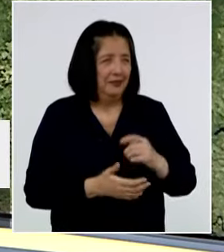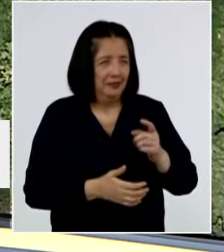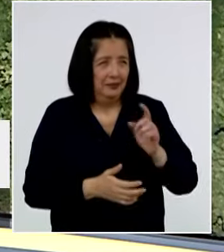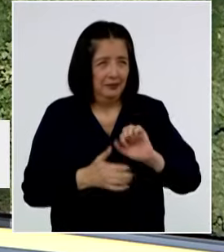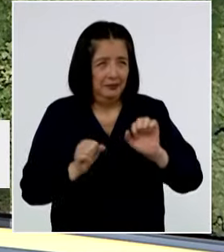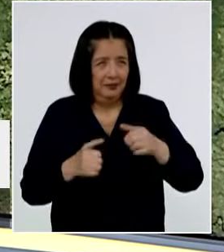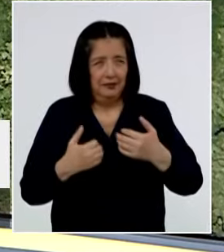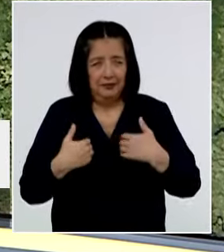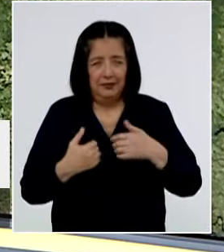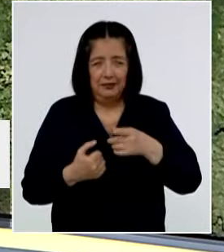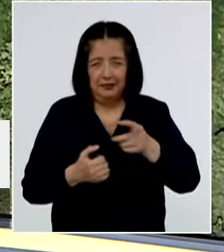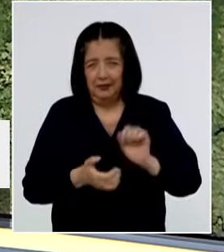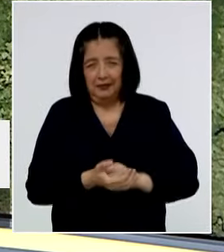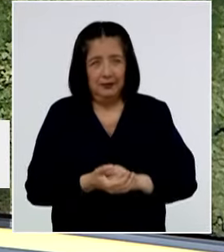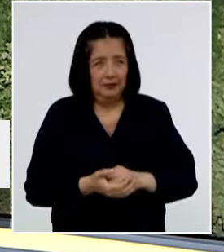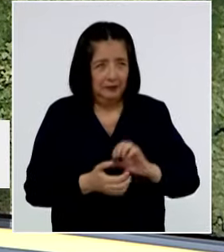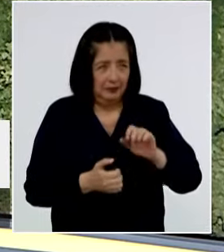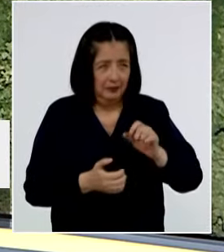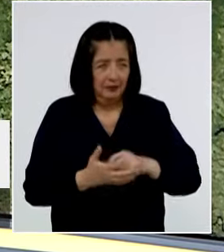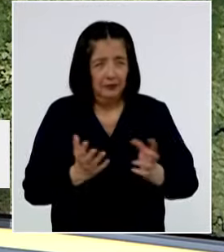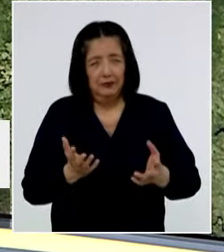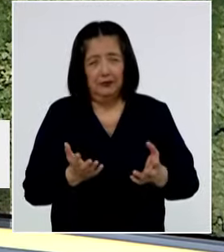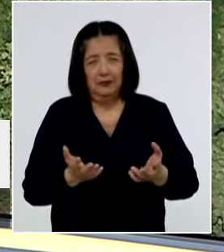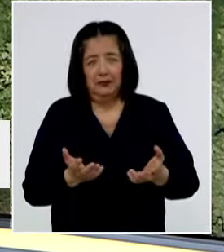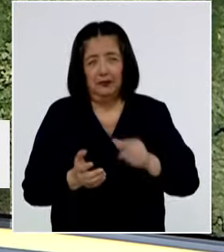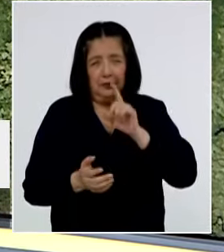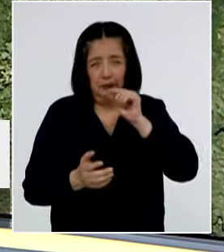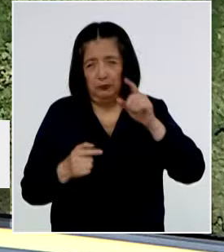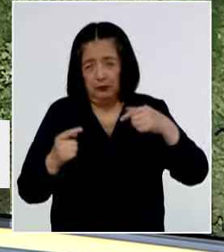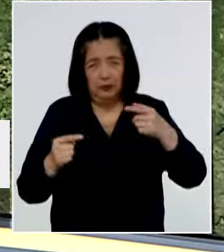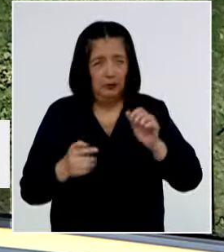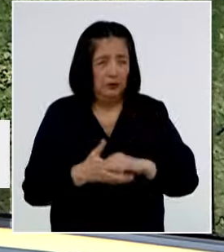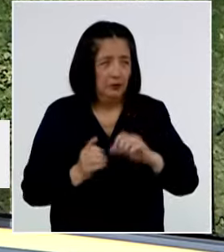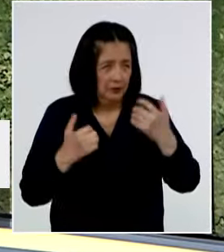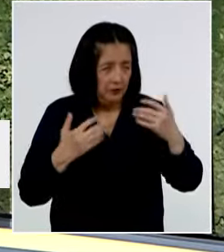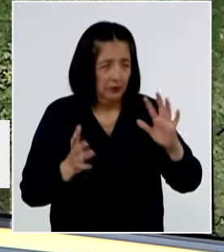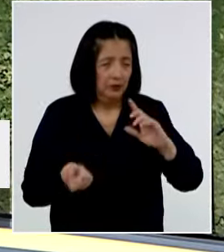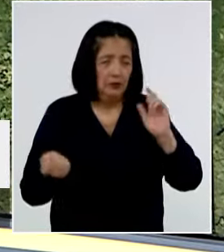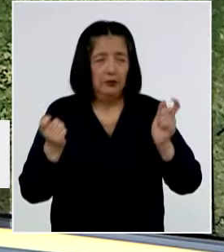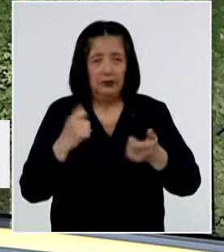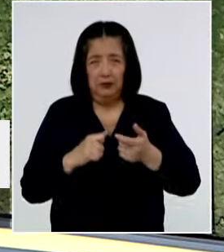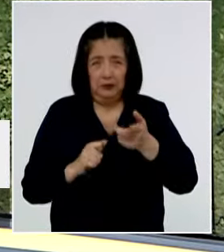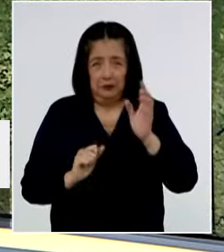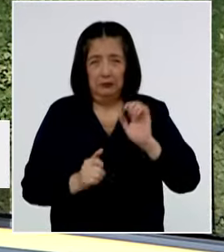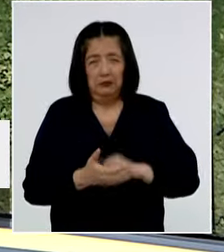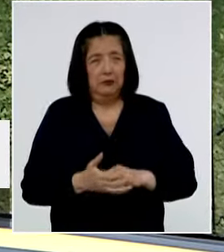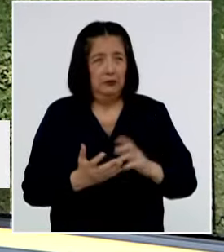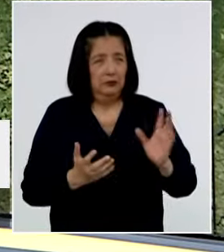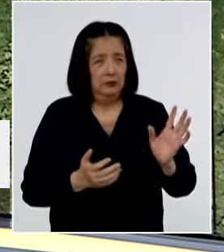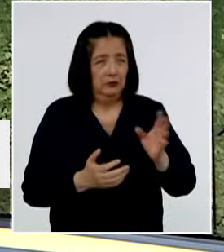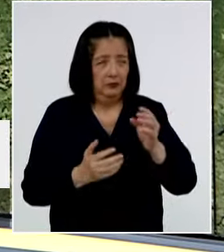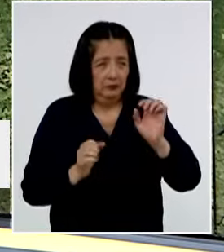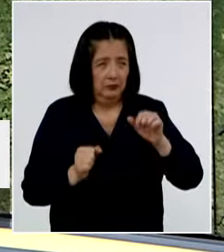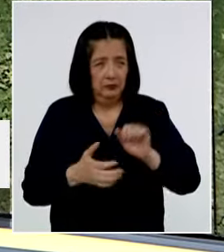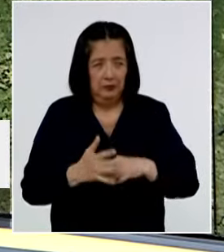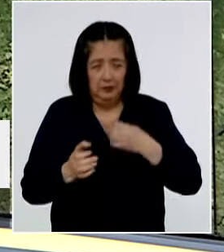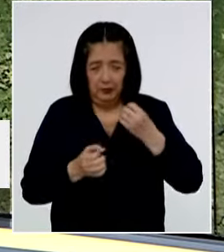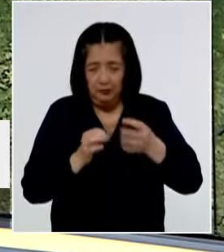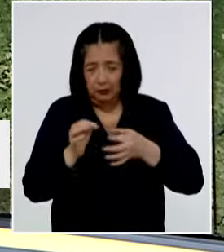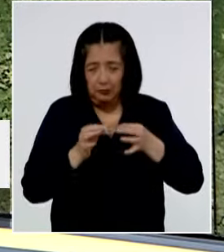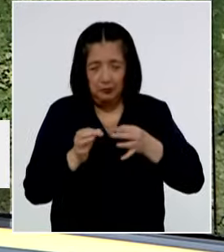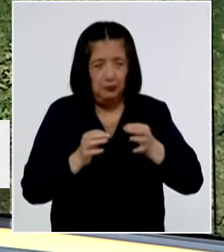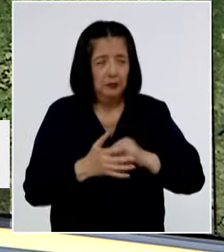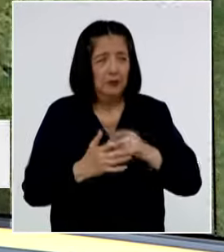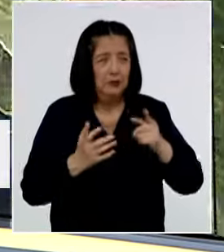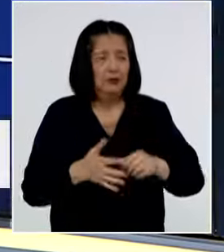Exacto, y para que tenga el corte ese que le sirven, por ejemplo, en las pollerías, ¿no? Entonces, a partir de ahí ha cambiado un poco la situación y todo eso, por supuesto, se lo vamos a contar en este